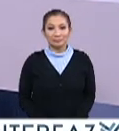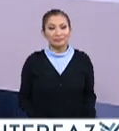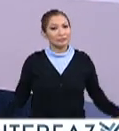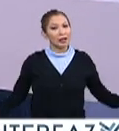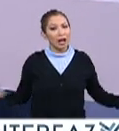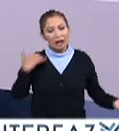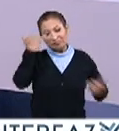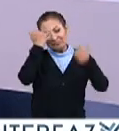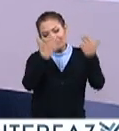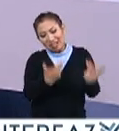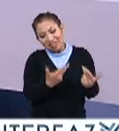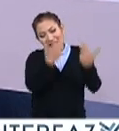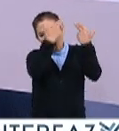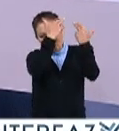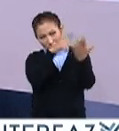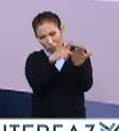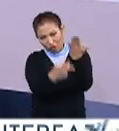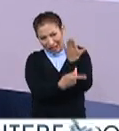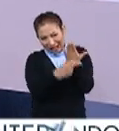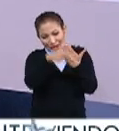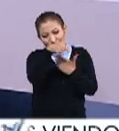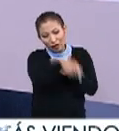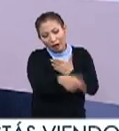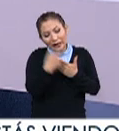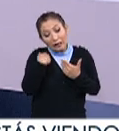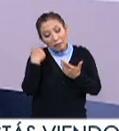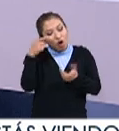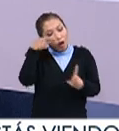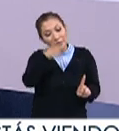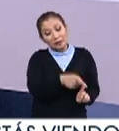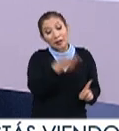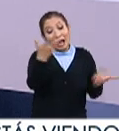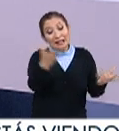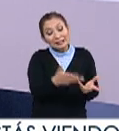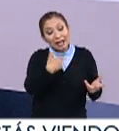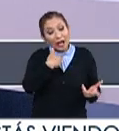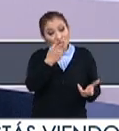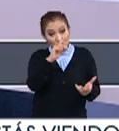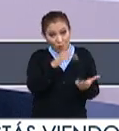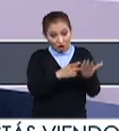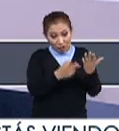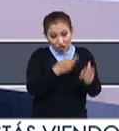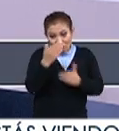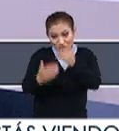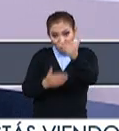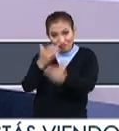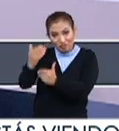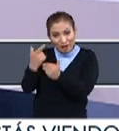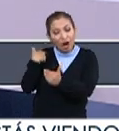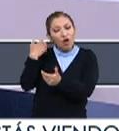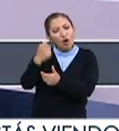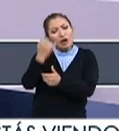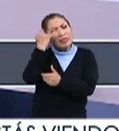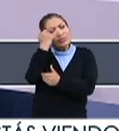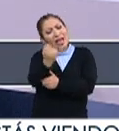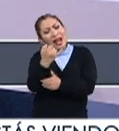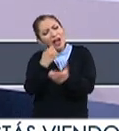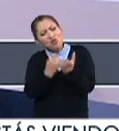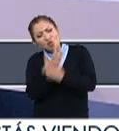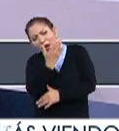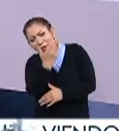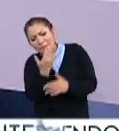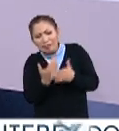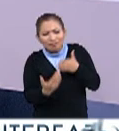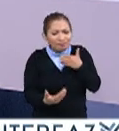El emprendimiento tiene el objetivo de desarrollar, o más bien de hacer desarrollar un proyecto productivo a partir de una idea